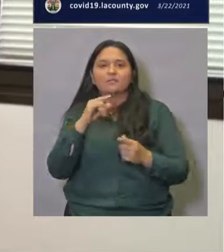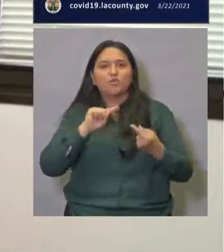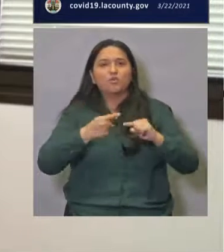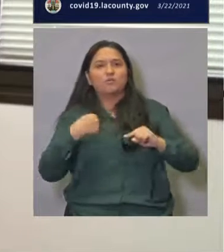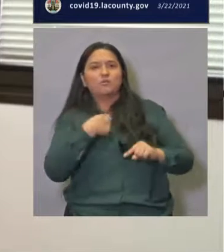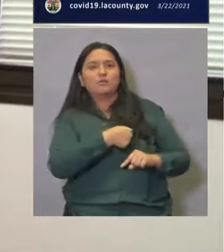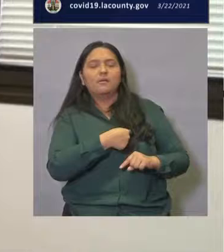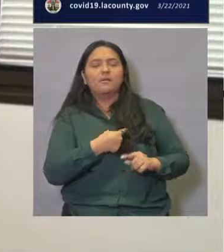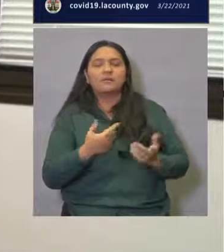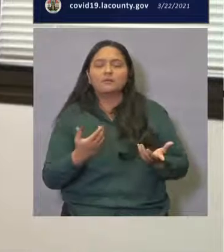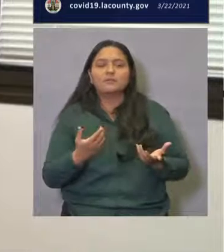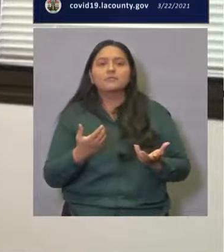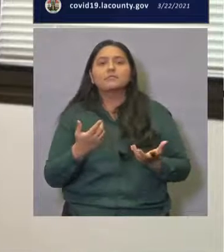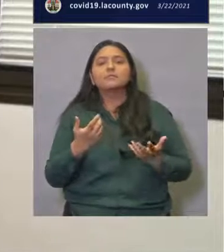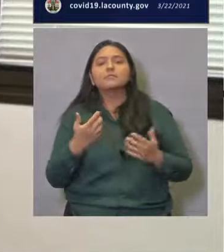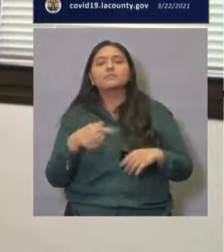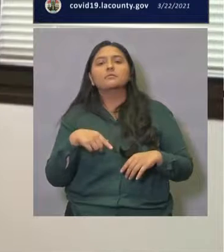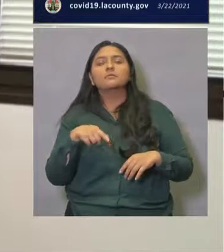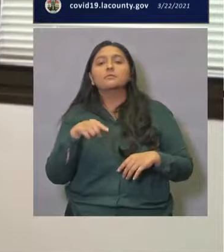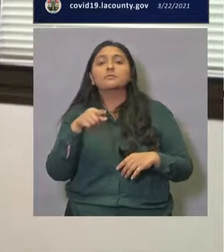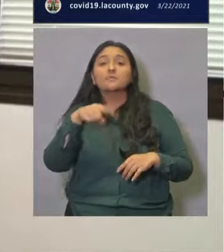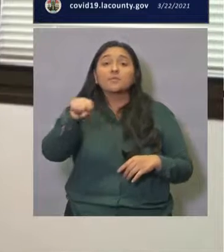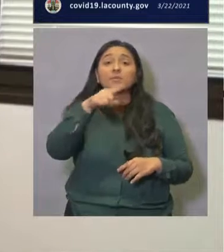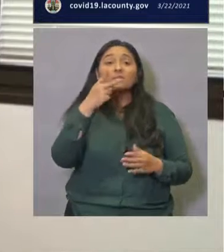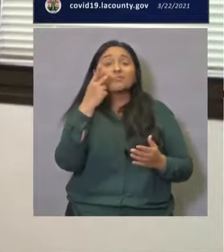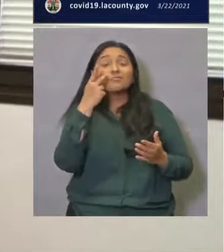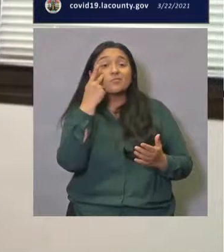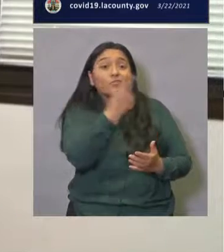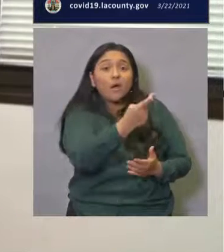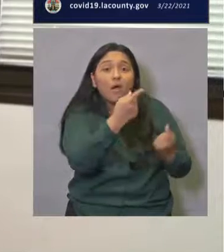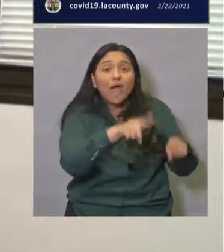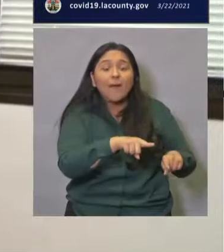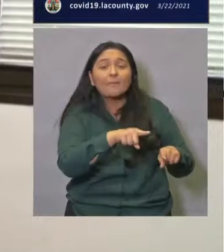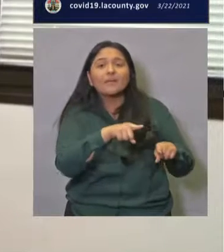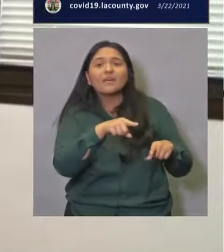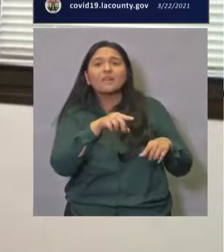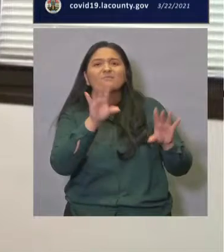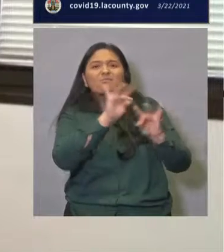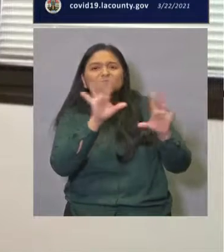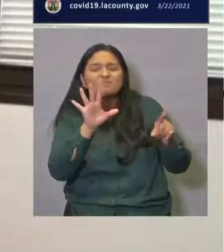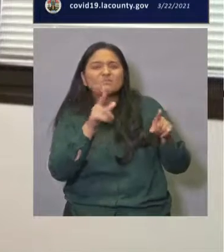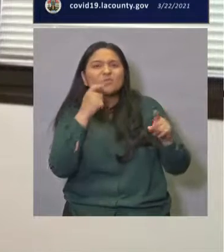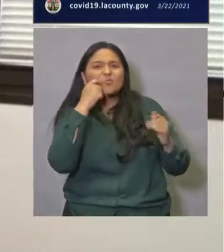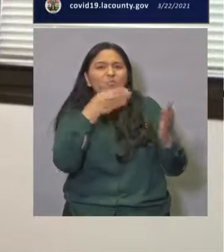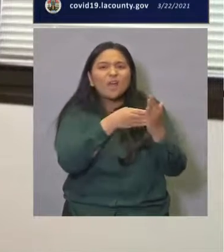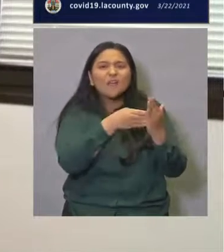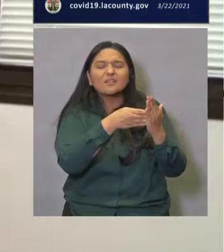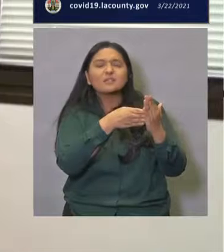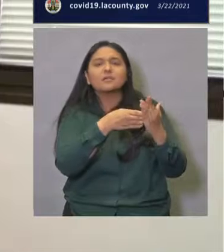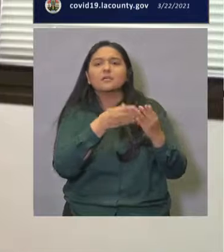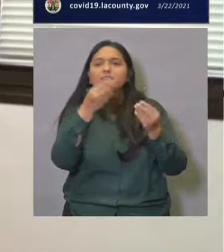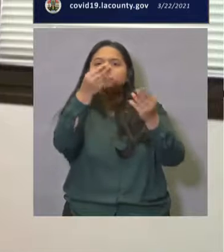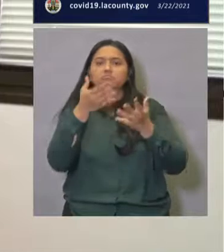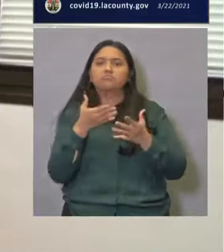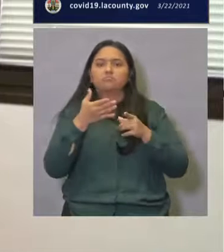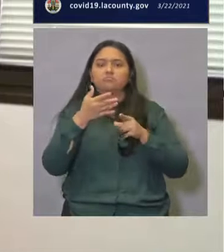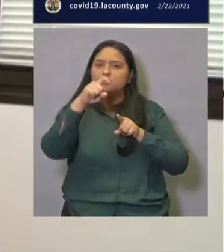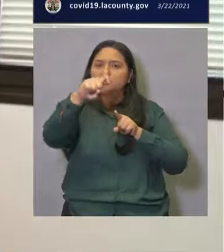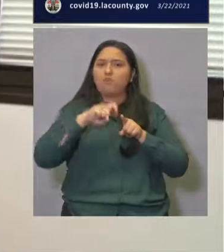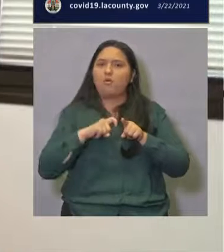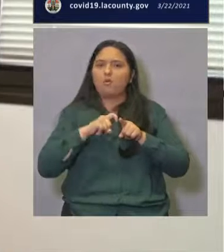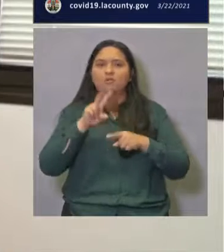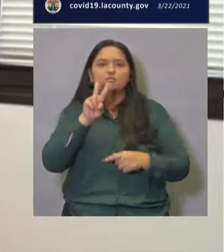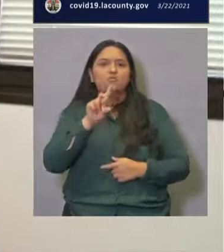a aquellos que han visto o han pasado por un acto de odio o racismo a que nos informen a través de la línea directa